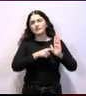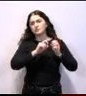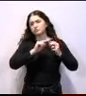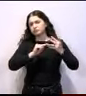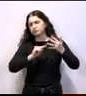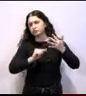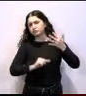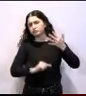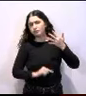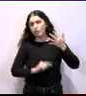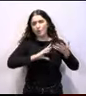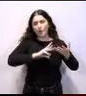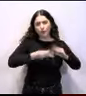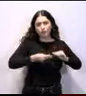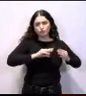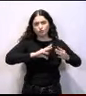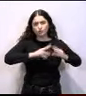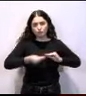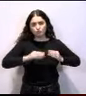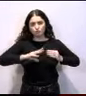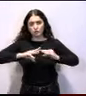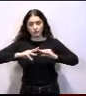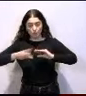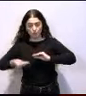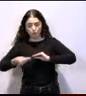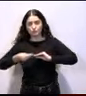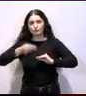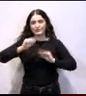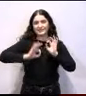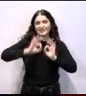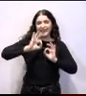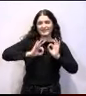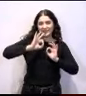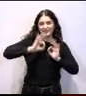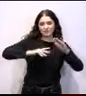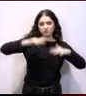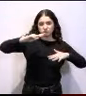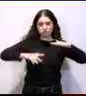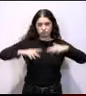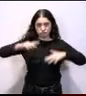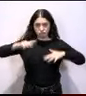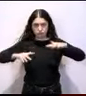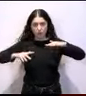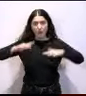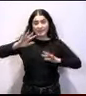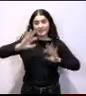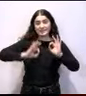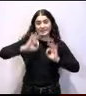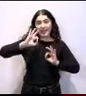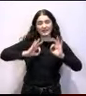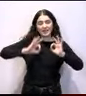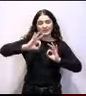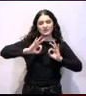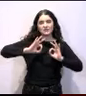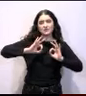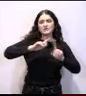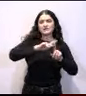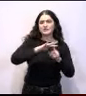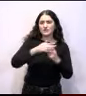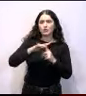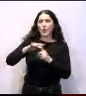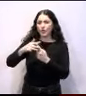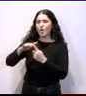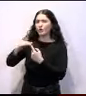batería de ajustes de distintas tasas que en varios casos, en